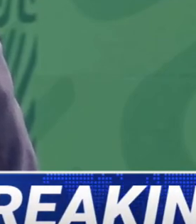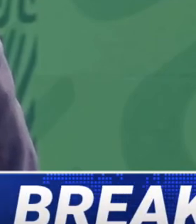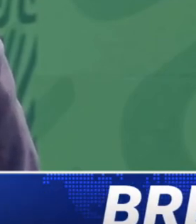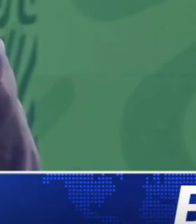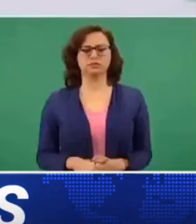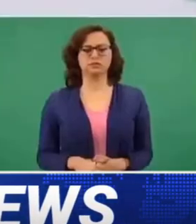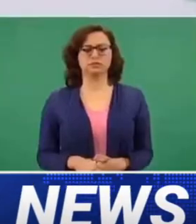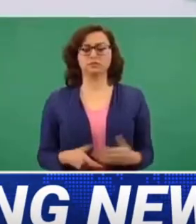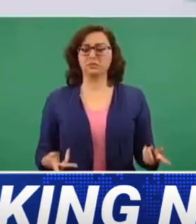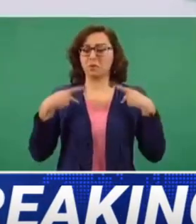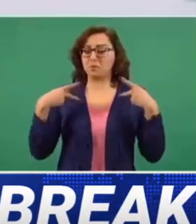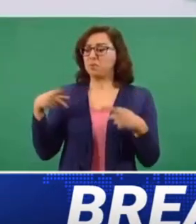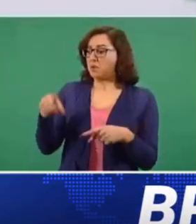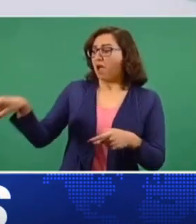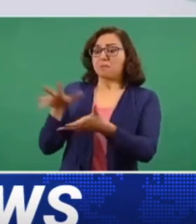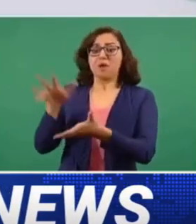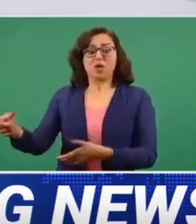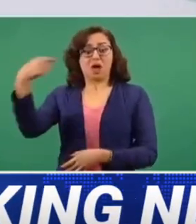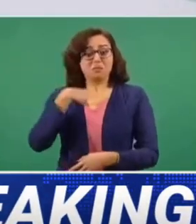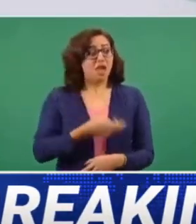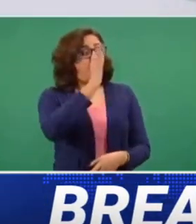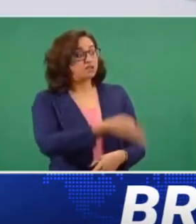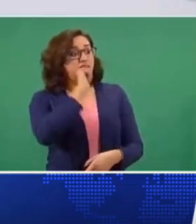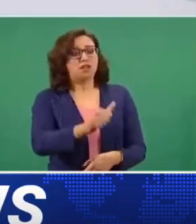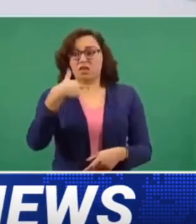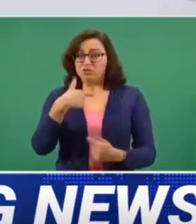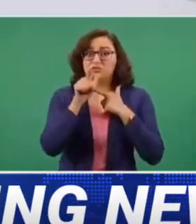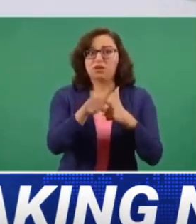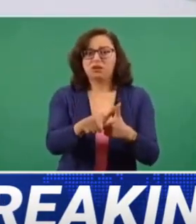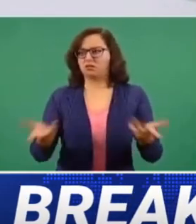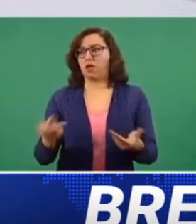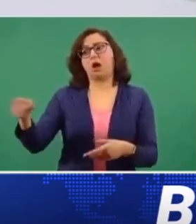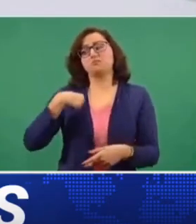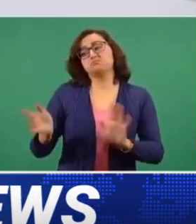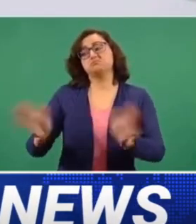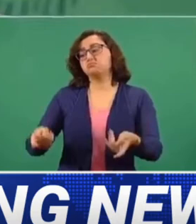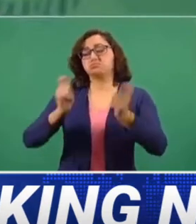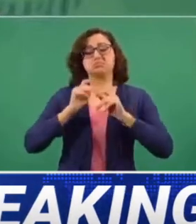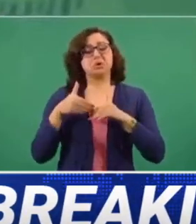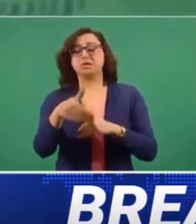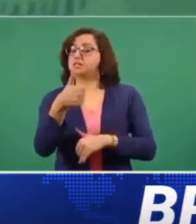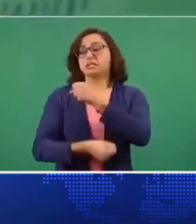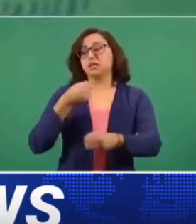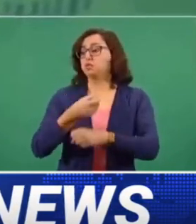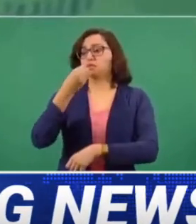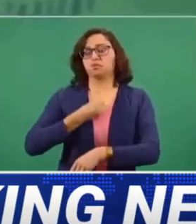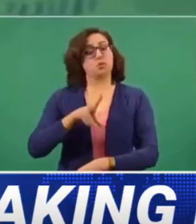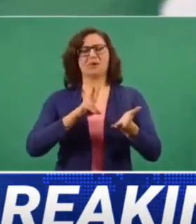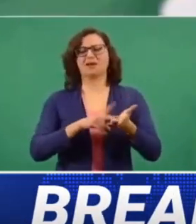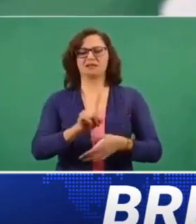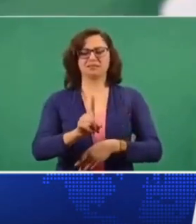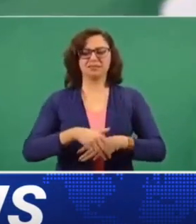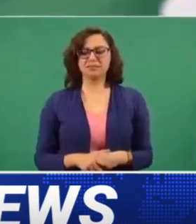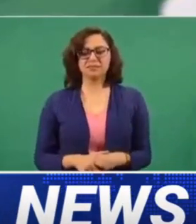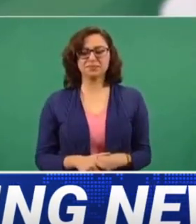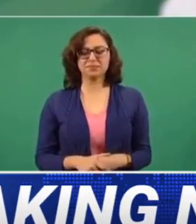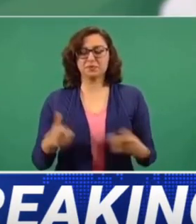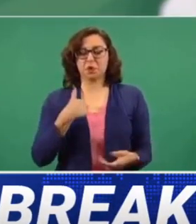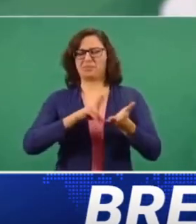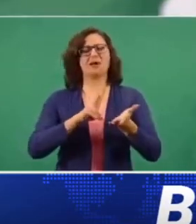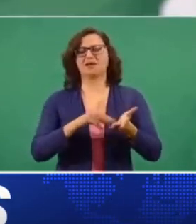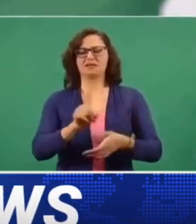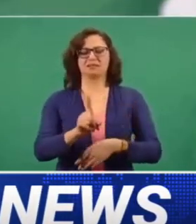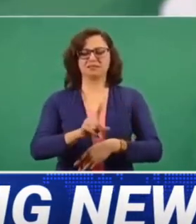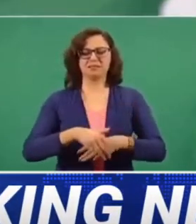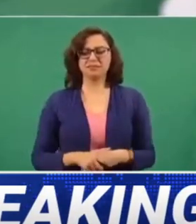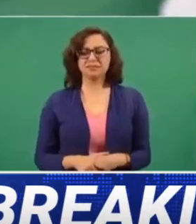pueblo no está de acuerdo? Nada más porque me eligieron por 6 años o por un periodo. No, para eso la revocación del mandato. No estoy acomplejado.